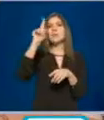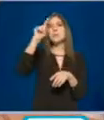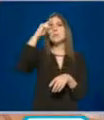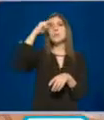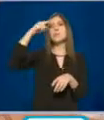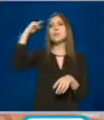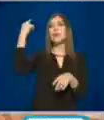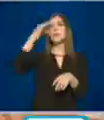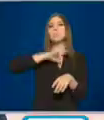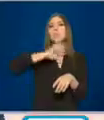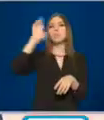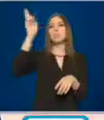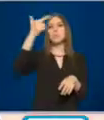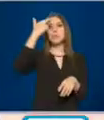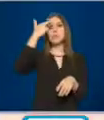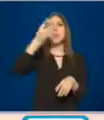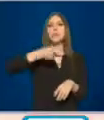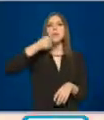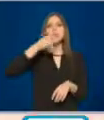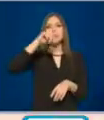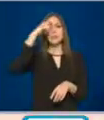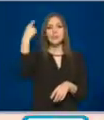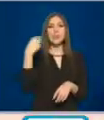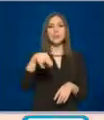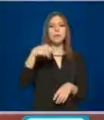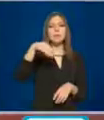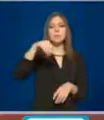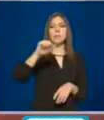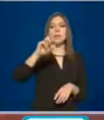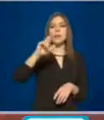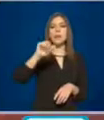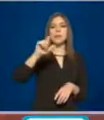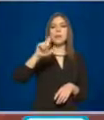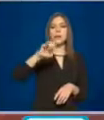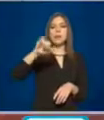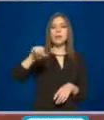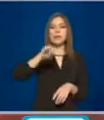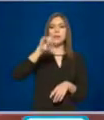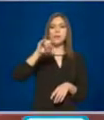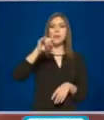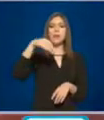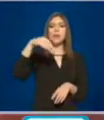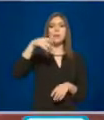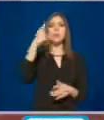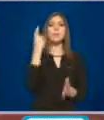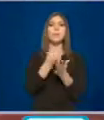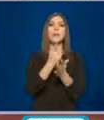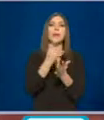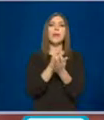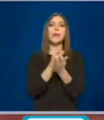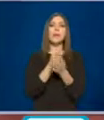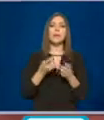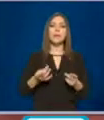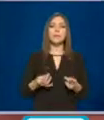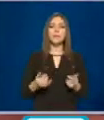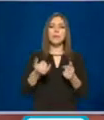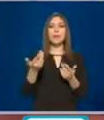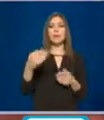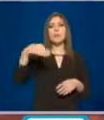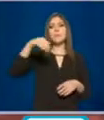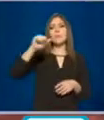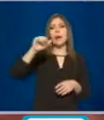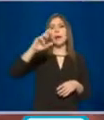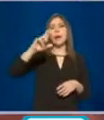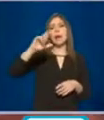producto. Entonces es Maralej plata fina. Maralej es de Ya. Marta y Alejandra. Ah, por eso Ajá.